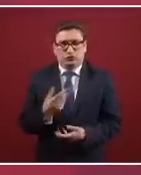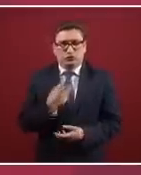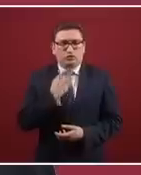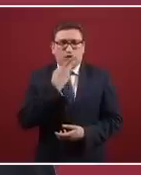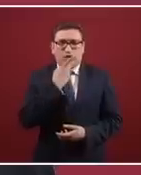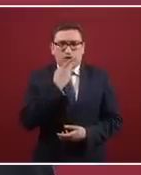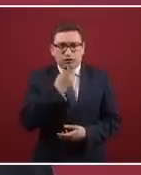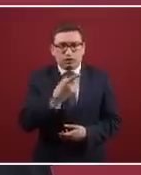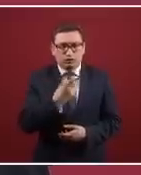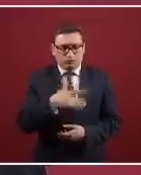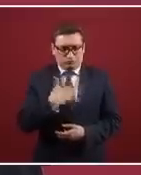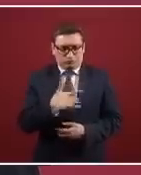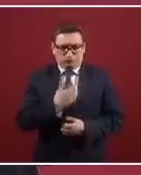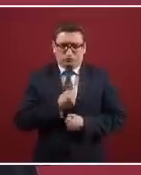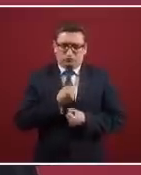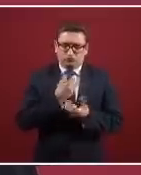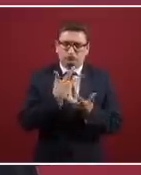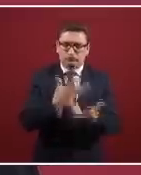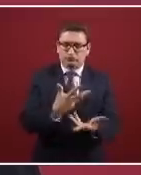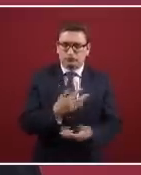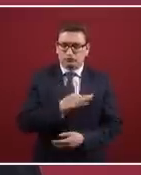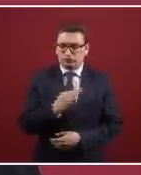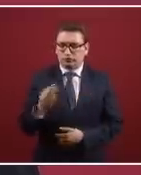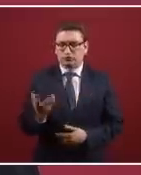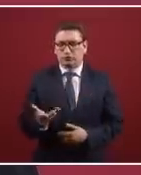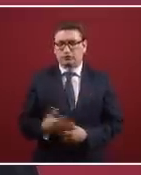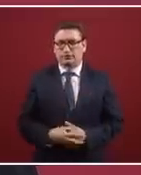utilizo el derecho de réplica.